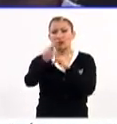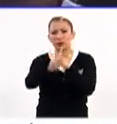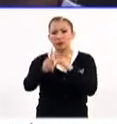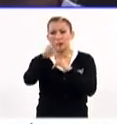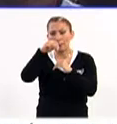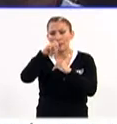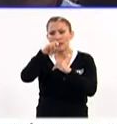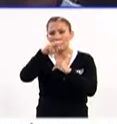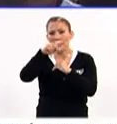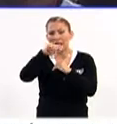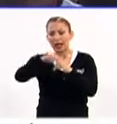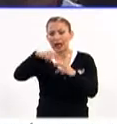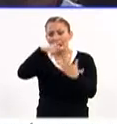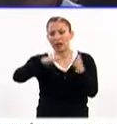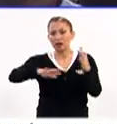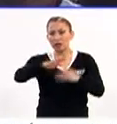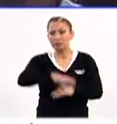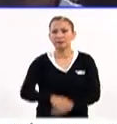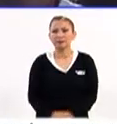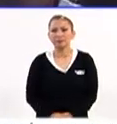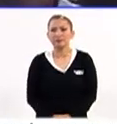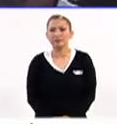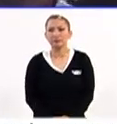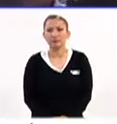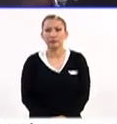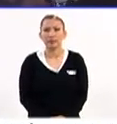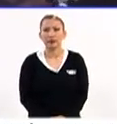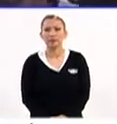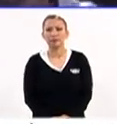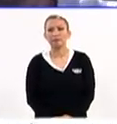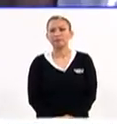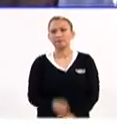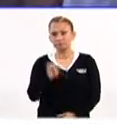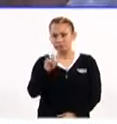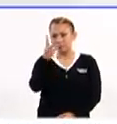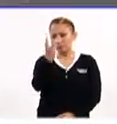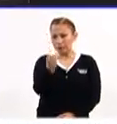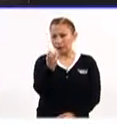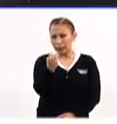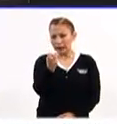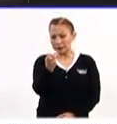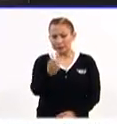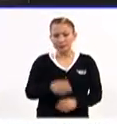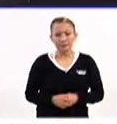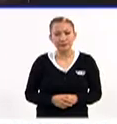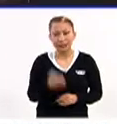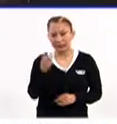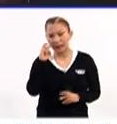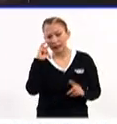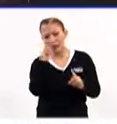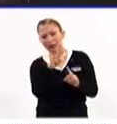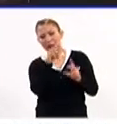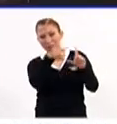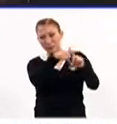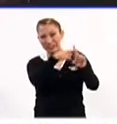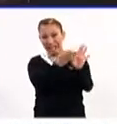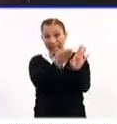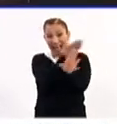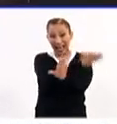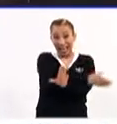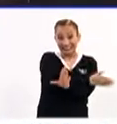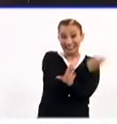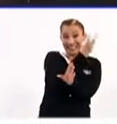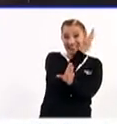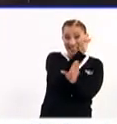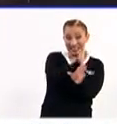de Mesoamérica en esta región, doctor. Sí, en efecto, creo que esta visión positiva de Malinche que hubo a lo